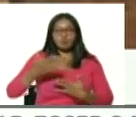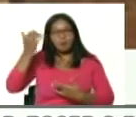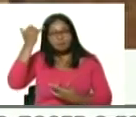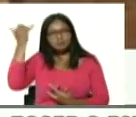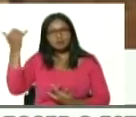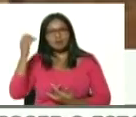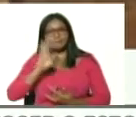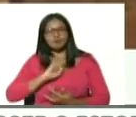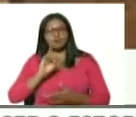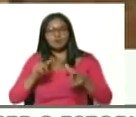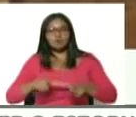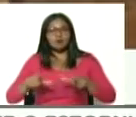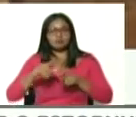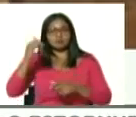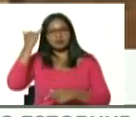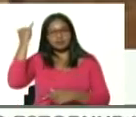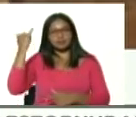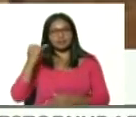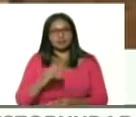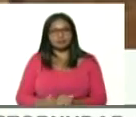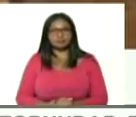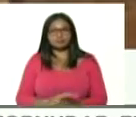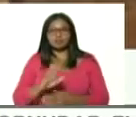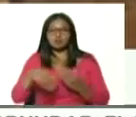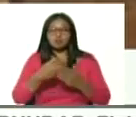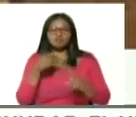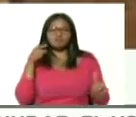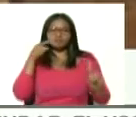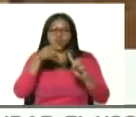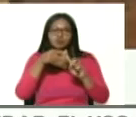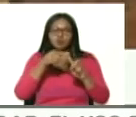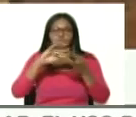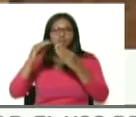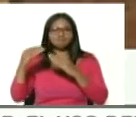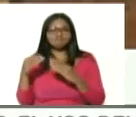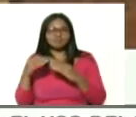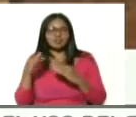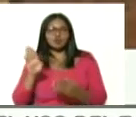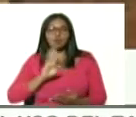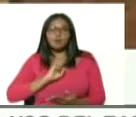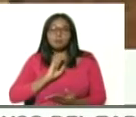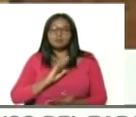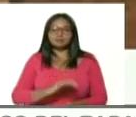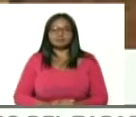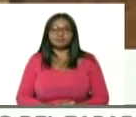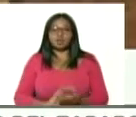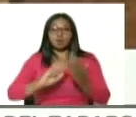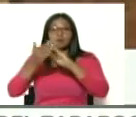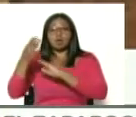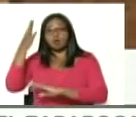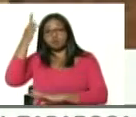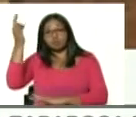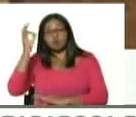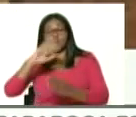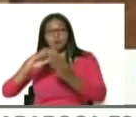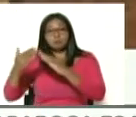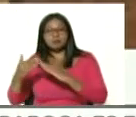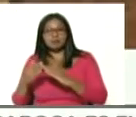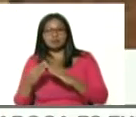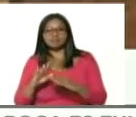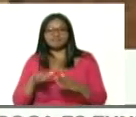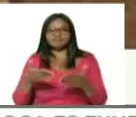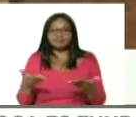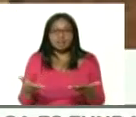en el campo de las ideas, de los propósitos comunes. Las comunas, los consejos comunales tienen que